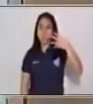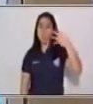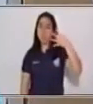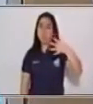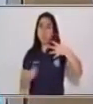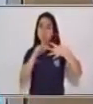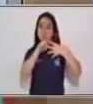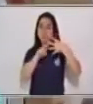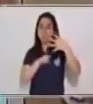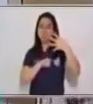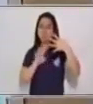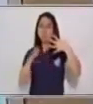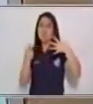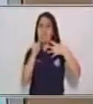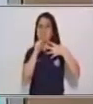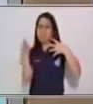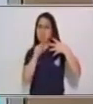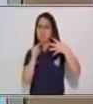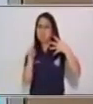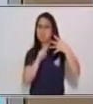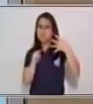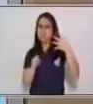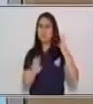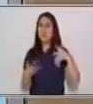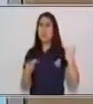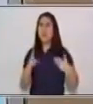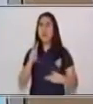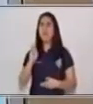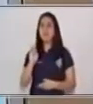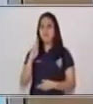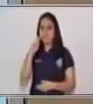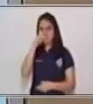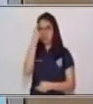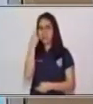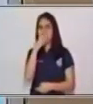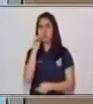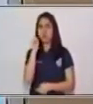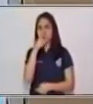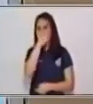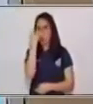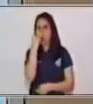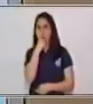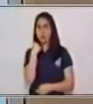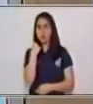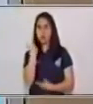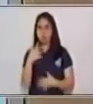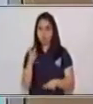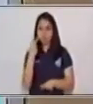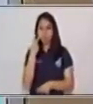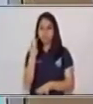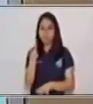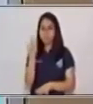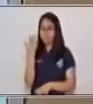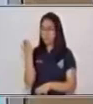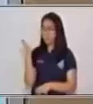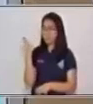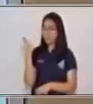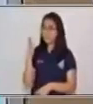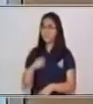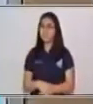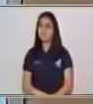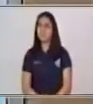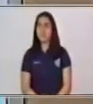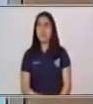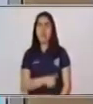1, 2, 3, 4 versos. Veamos la siguiente. Tendió las redes con fuerza, es un verso por sobre la mar